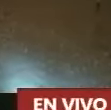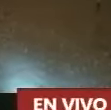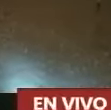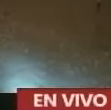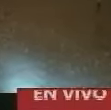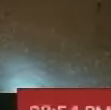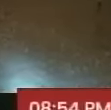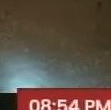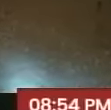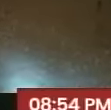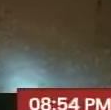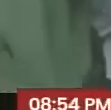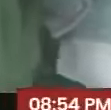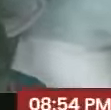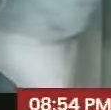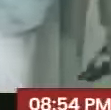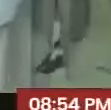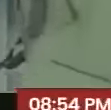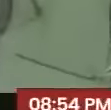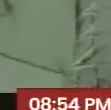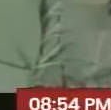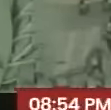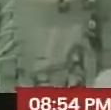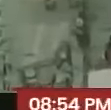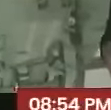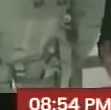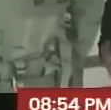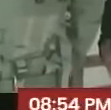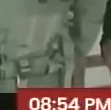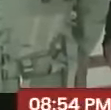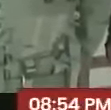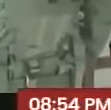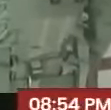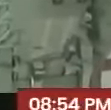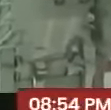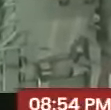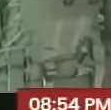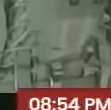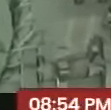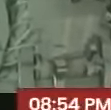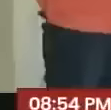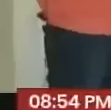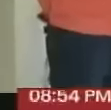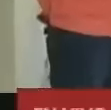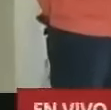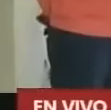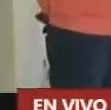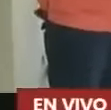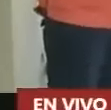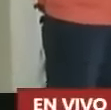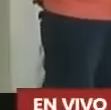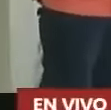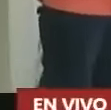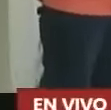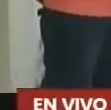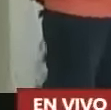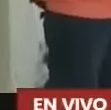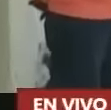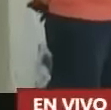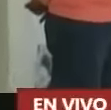hoy vamos a demostrarle al mundo entero que somos